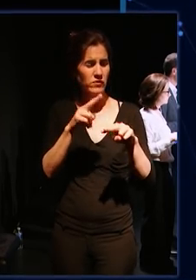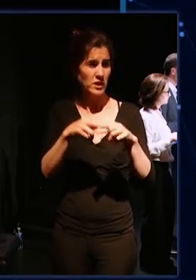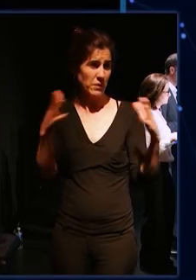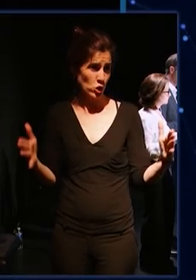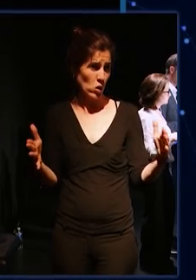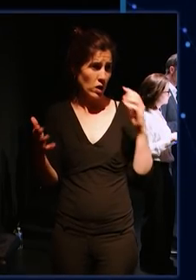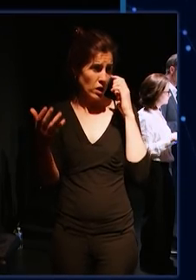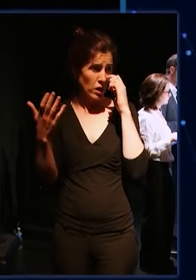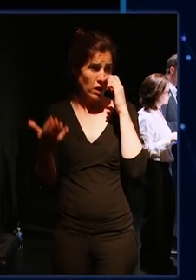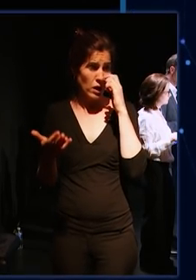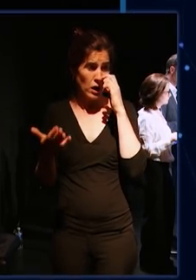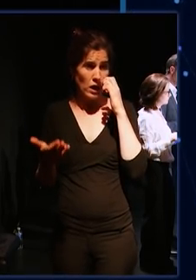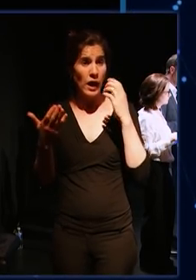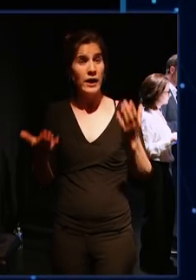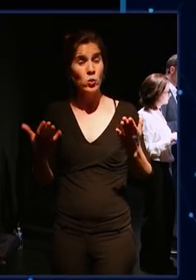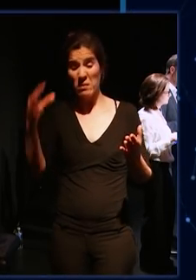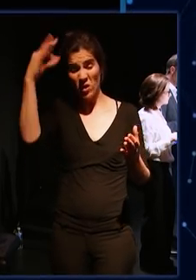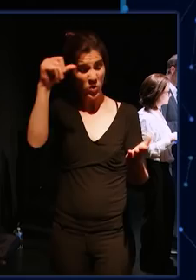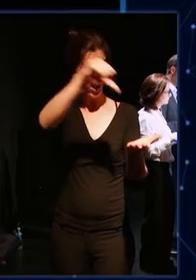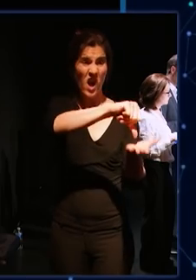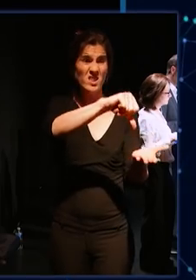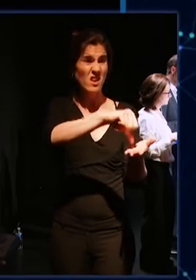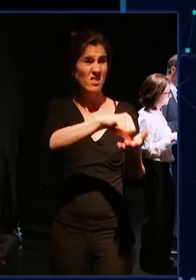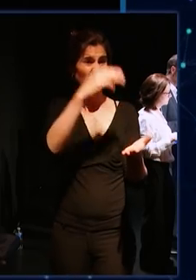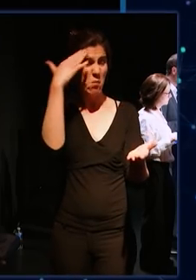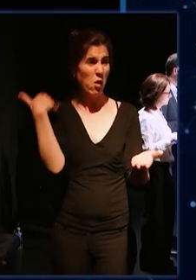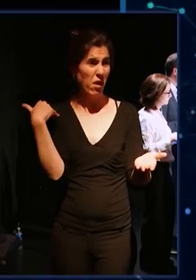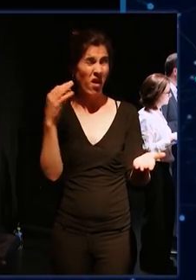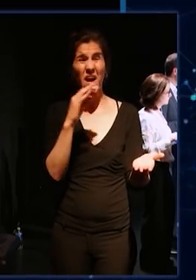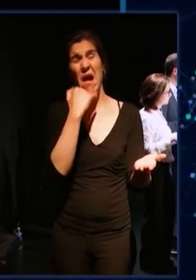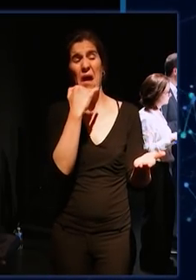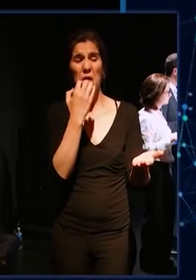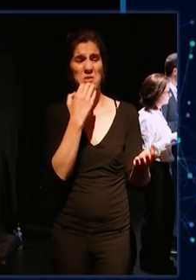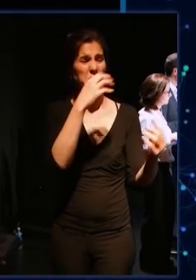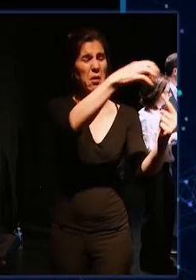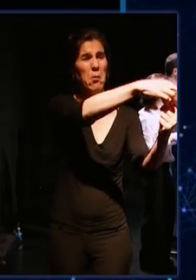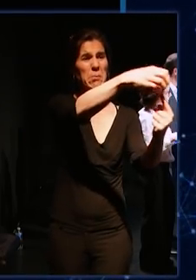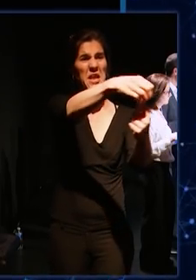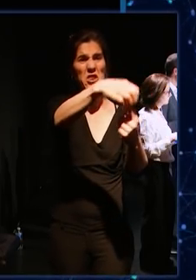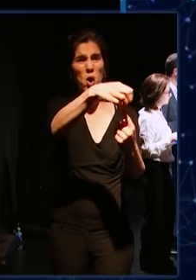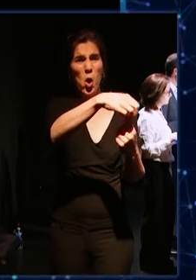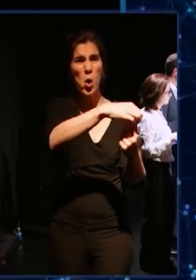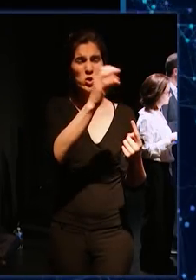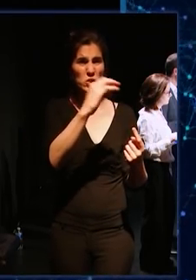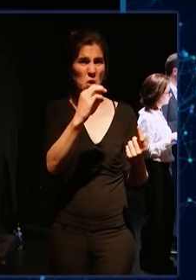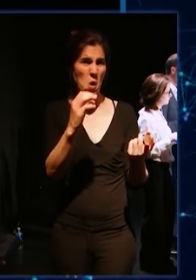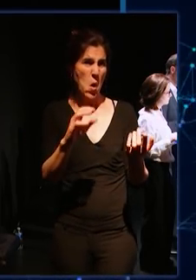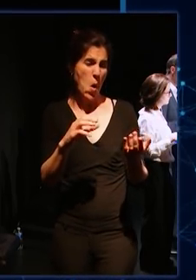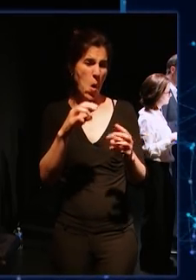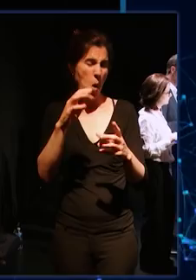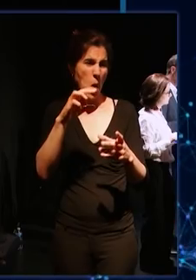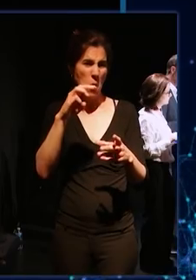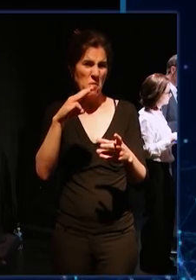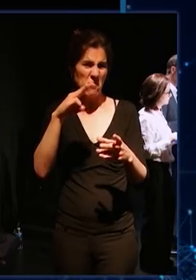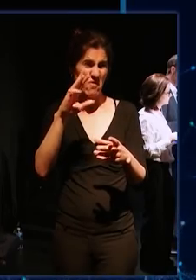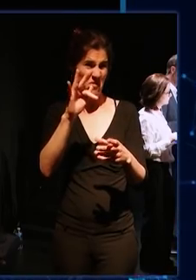se acaba centrando en el centro del pueblo y en algunas actividades en los Pinatones o en Pupo Fabra. Tenemos que llevar nuestra propuesta es llevar